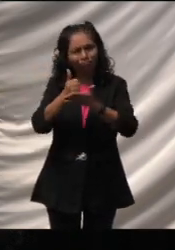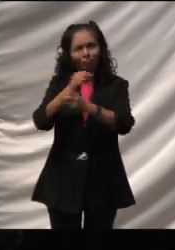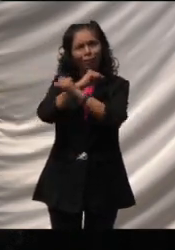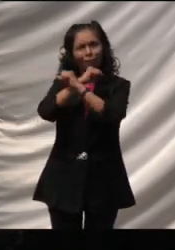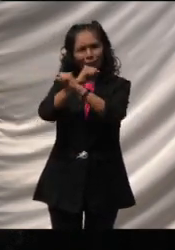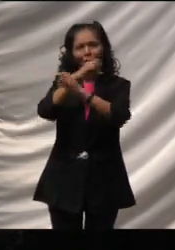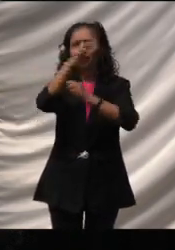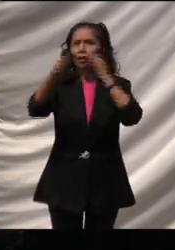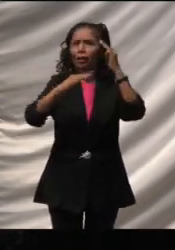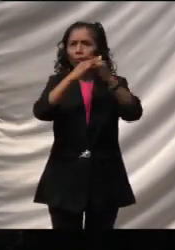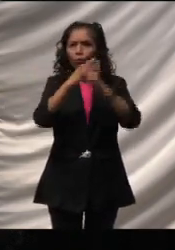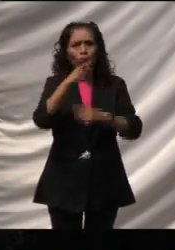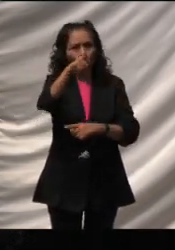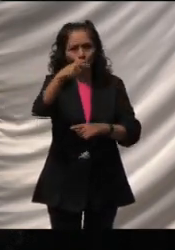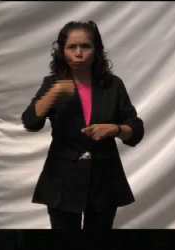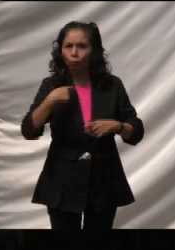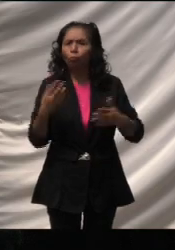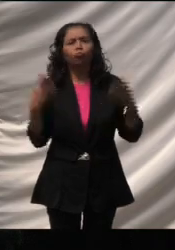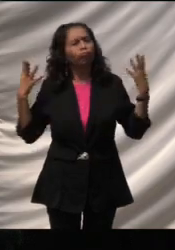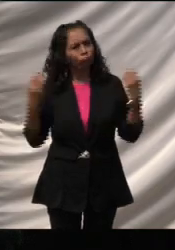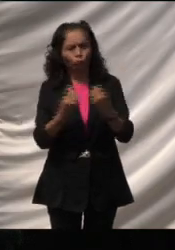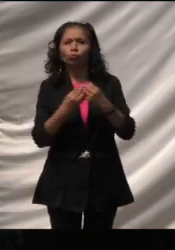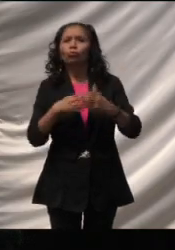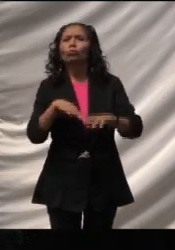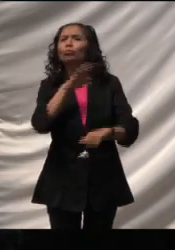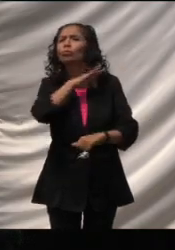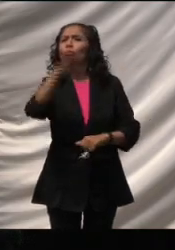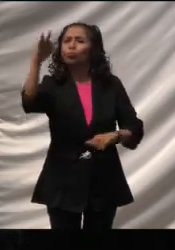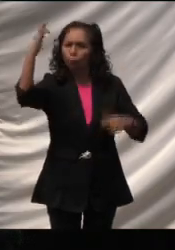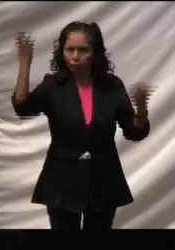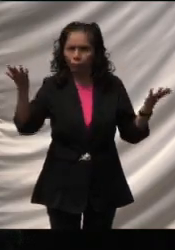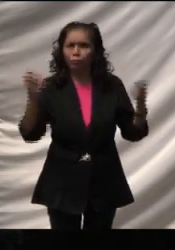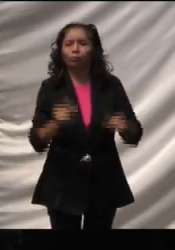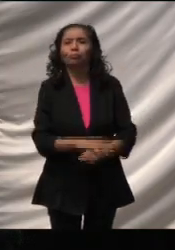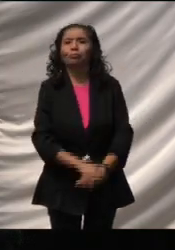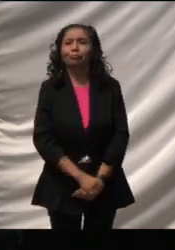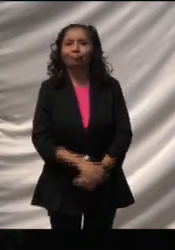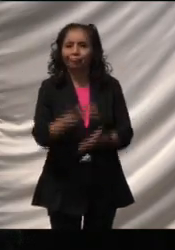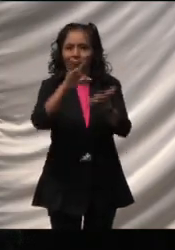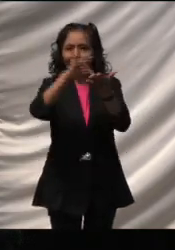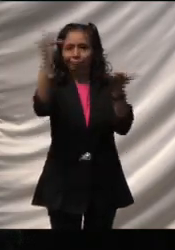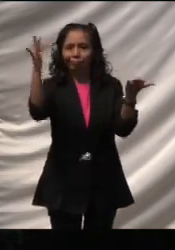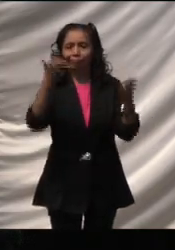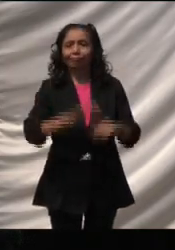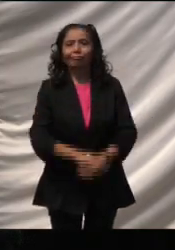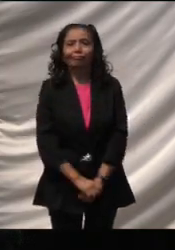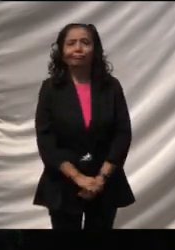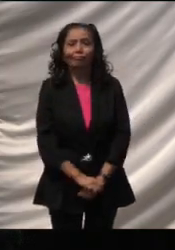Juntos, tú y yo podemos. Muerto el último árbol, muerto el último hombre. Gracias.